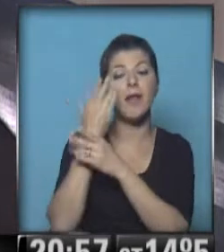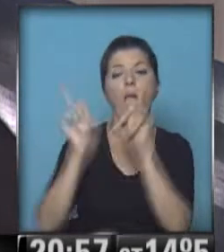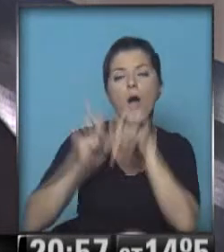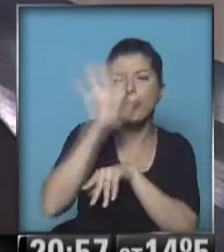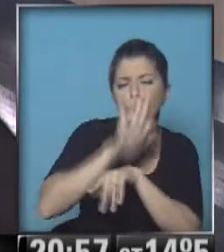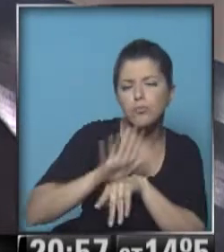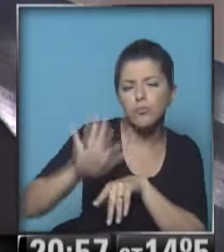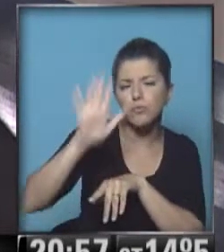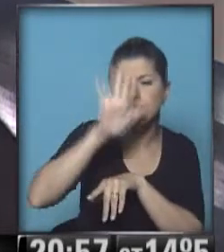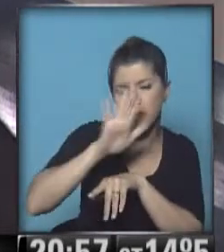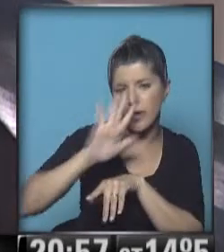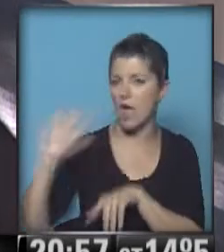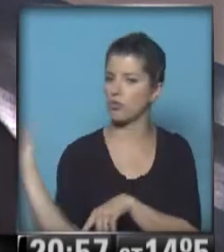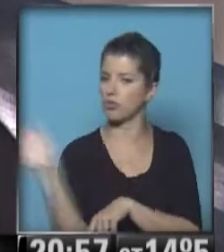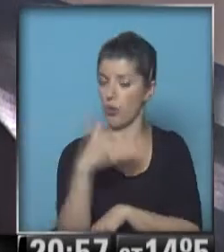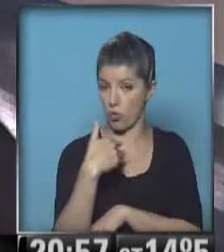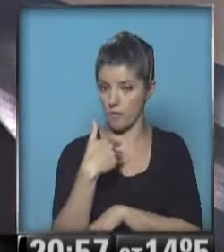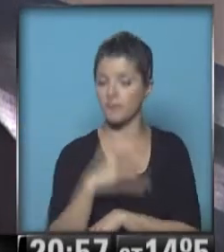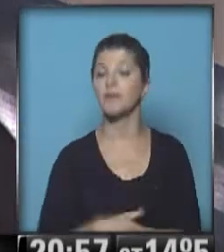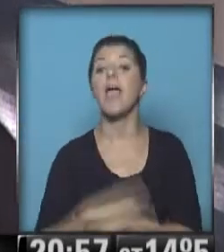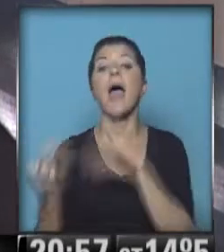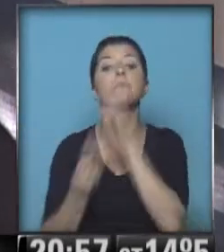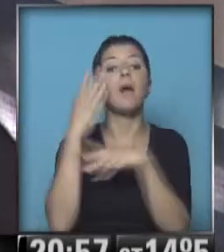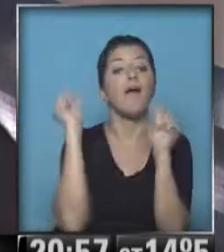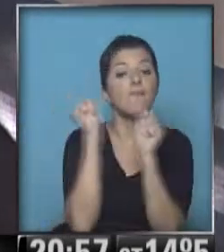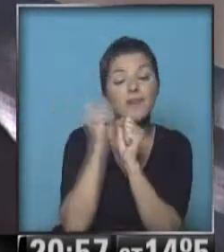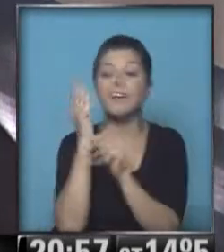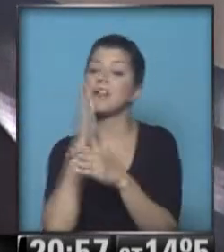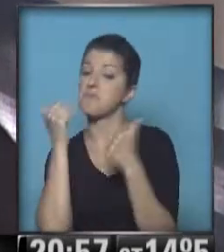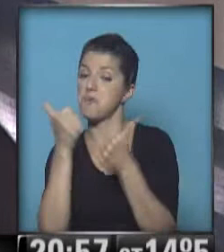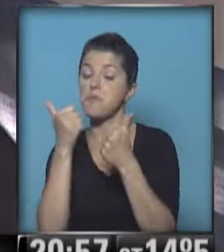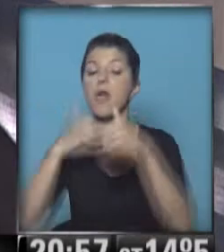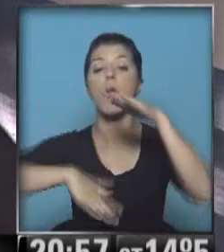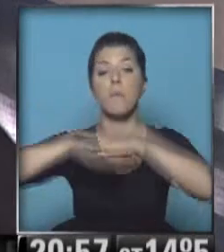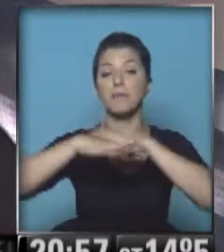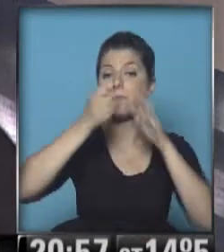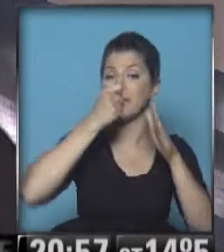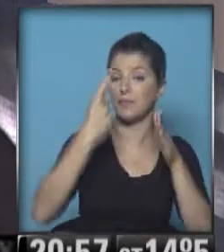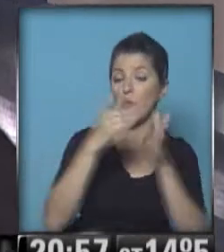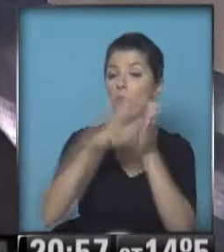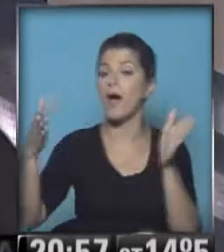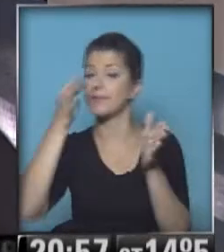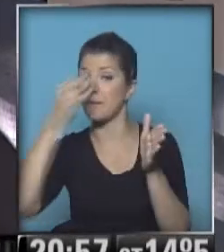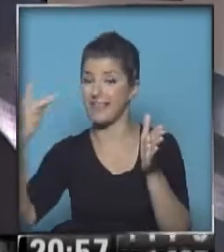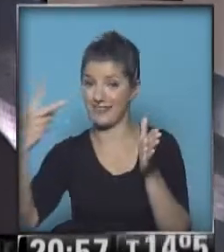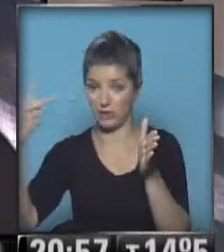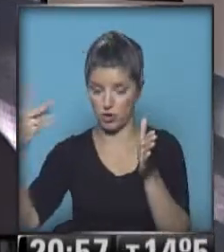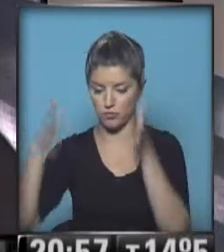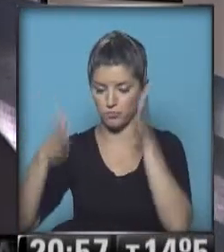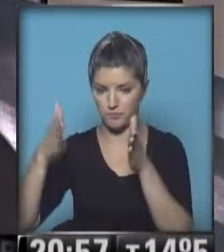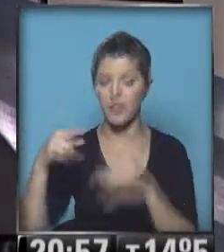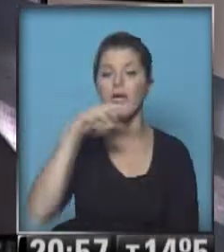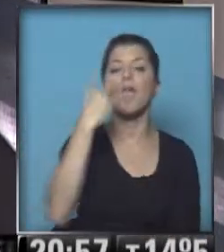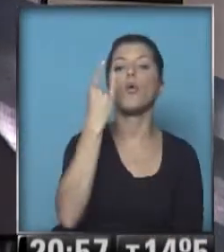nieblas y neblinas prácticamente en toda la región. Una mañana fría, una tarde agradable con máximas de 21 a 22 grados. En la región de